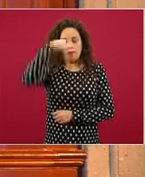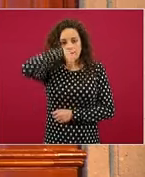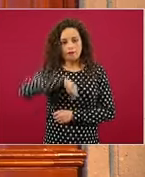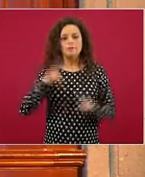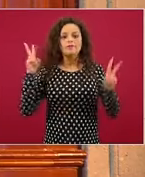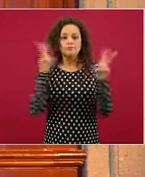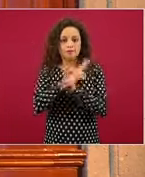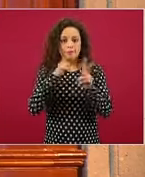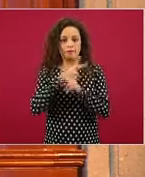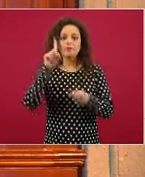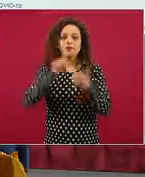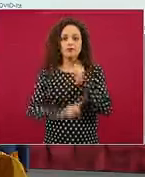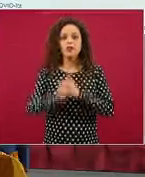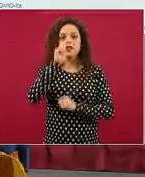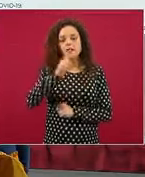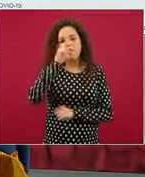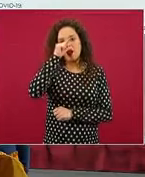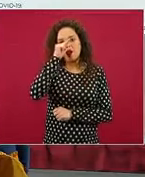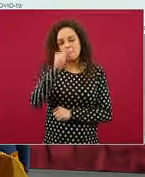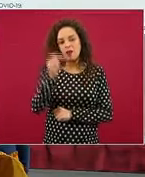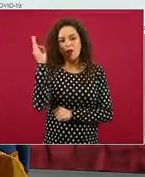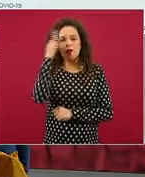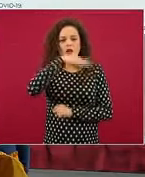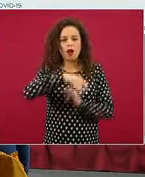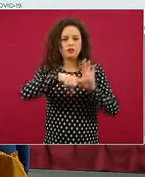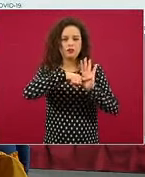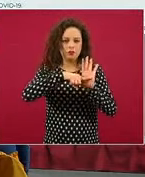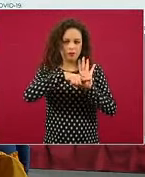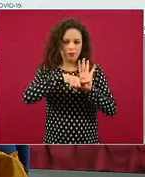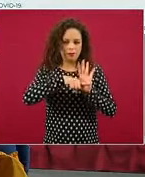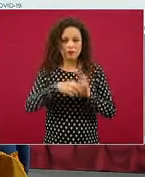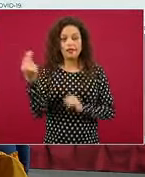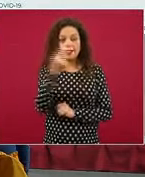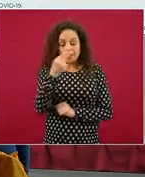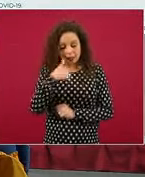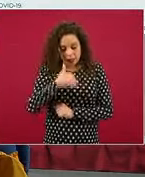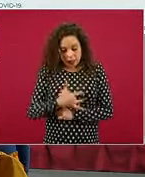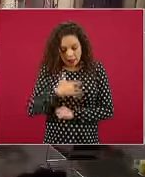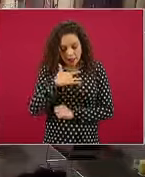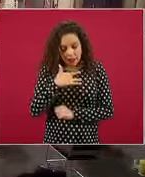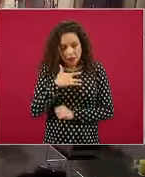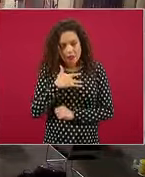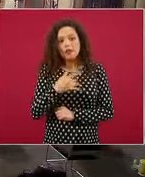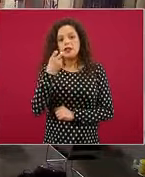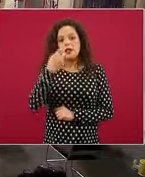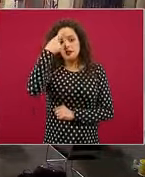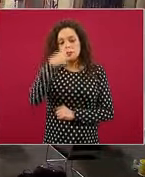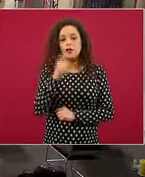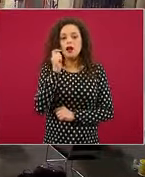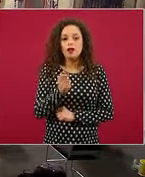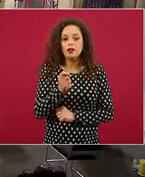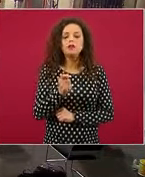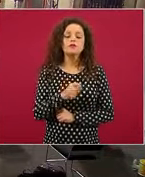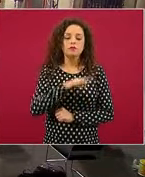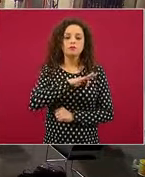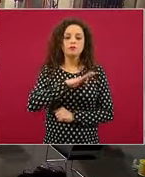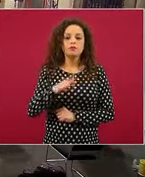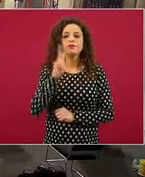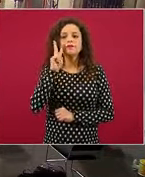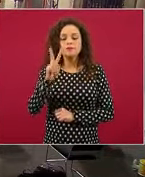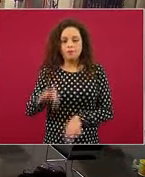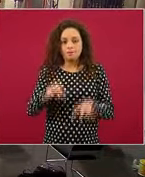falso negativo. Entonces, tengo que tener sintomatología para poder obtener el desempeño que la prueba me da. Ese es un